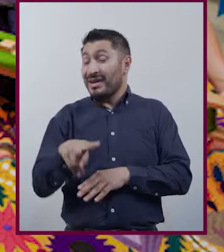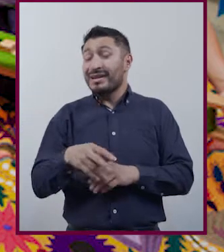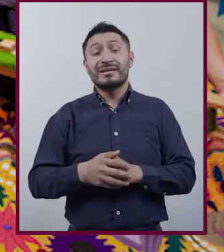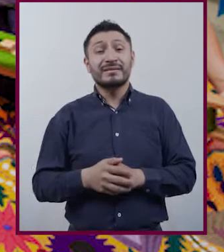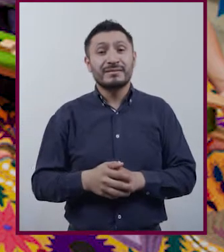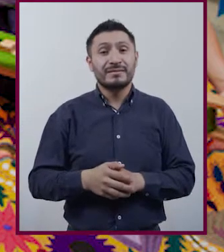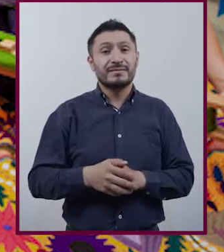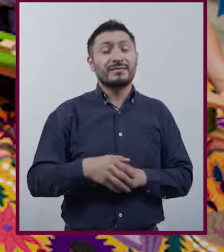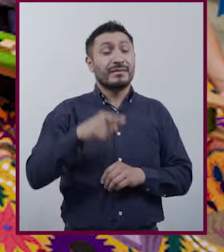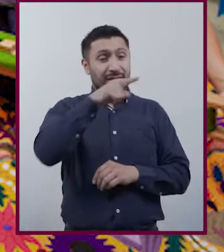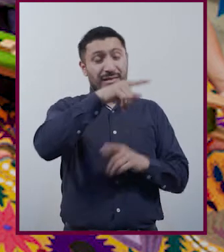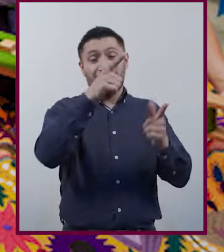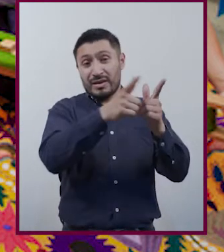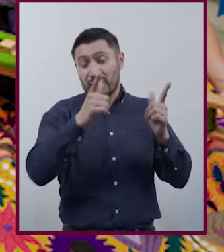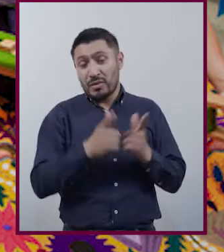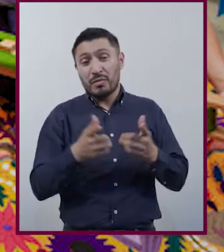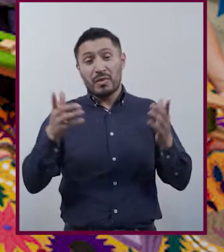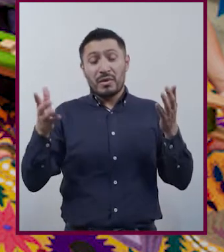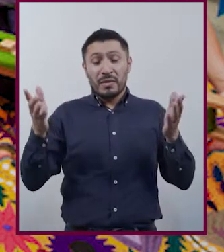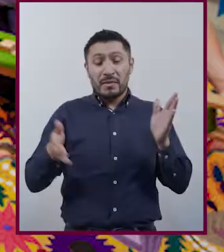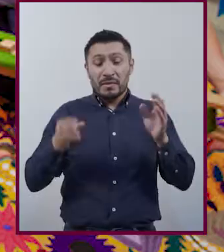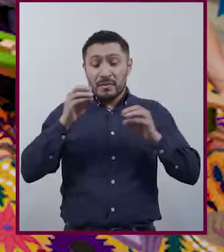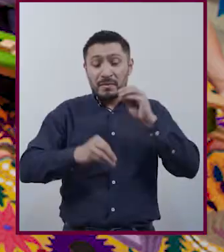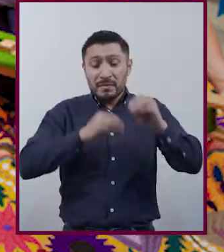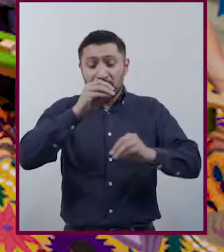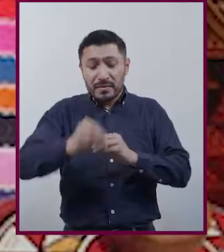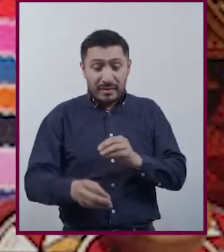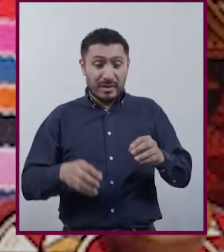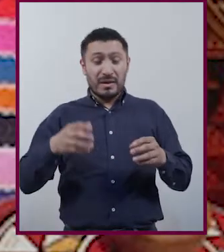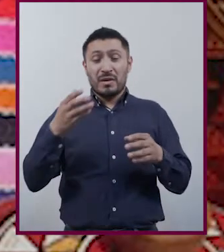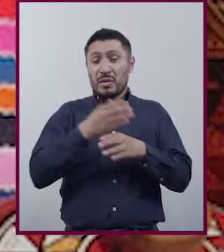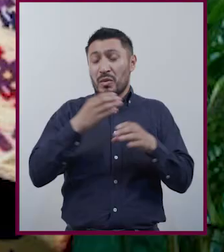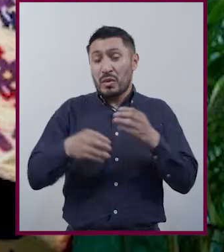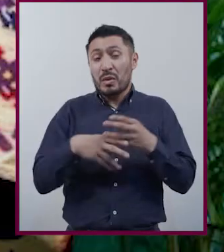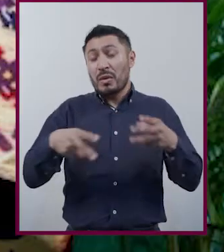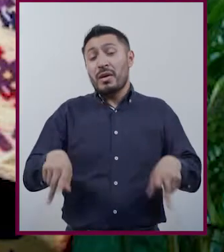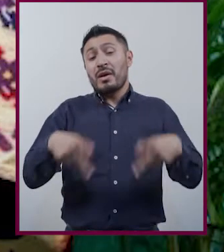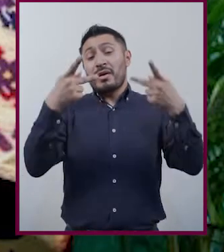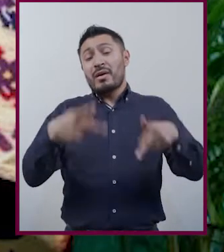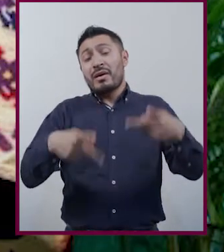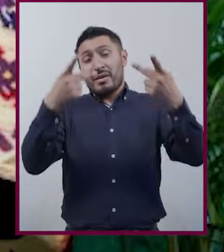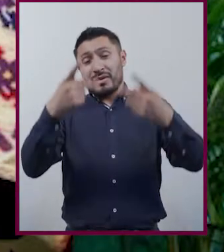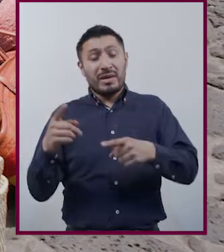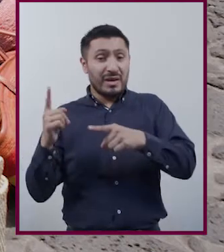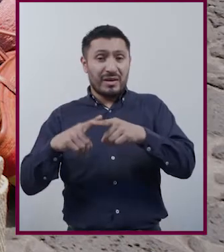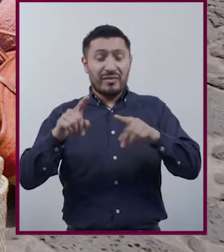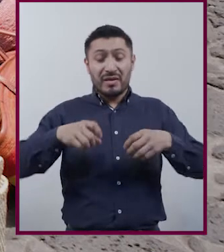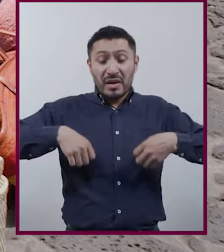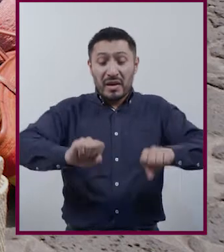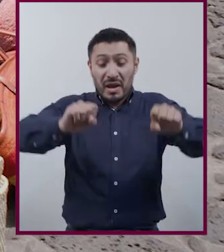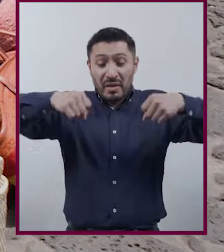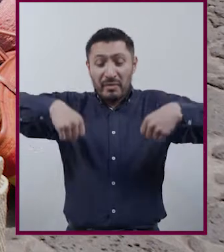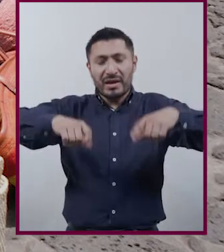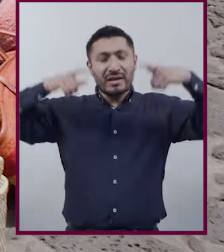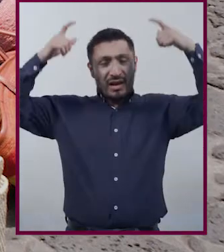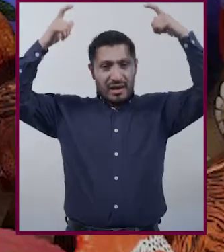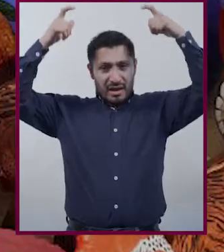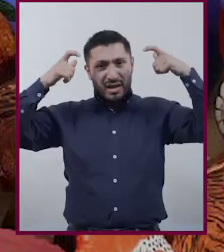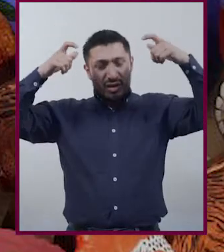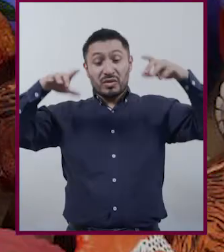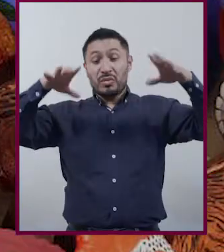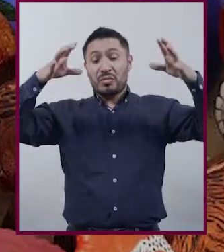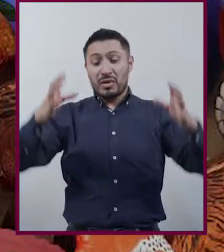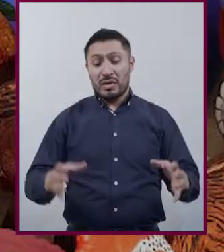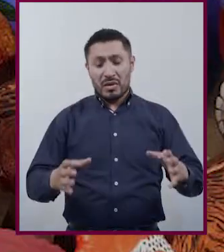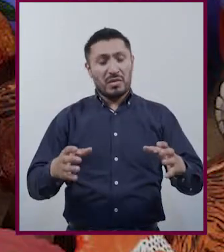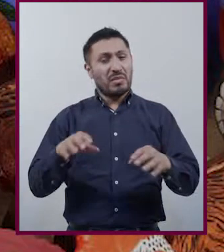Los tzeltales producen artesanías de gran belleza, cerámica, tejidos, metates, cestos, sombreros y otros